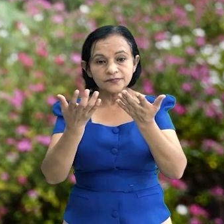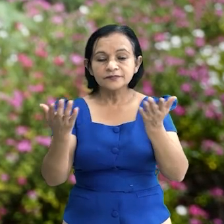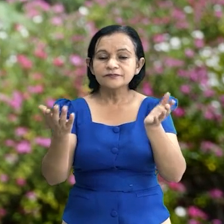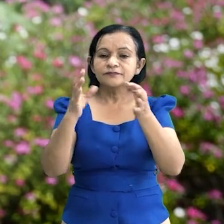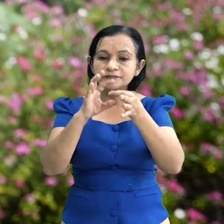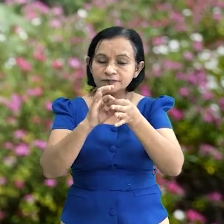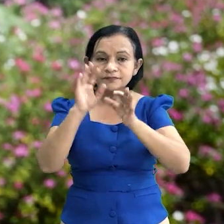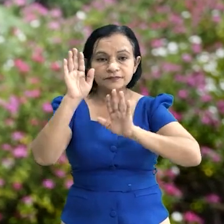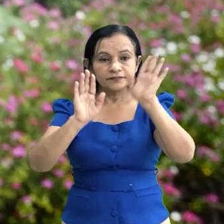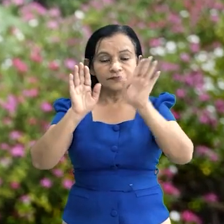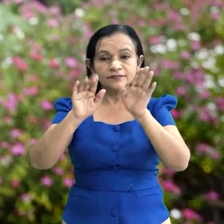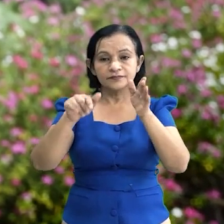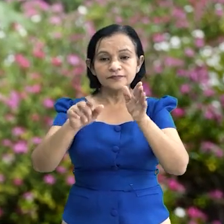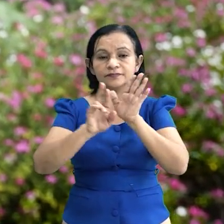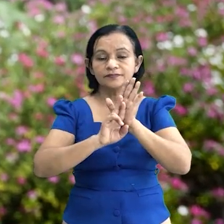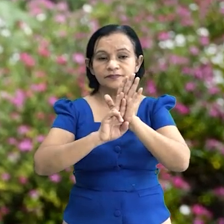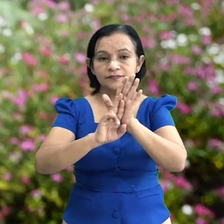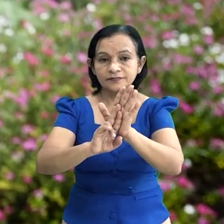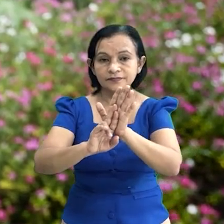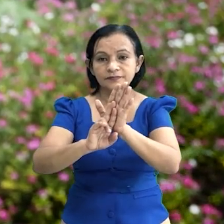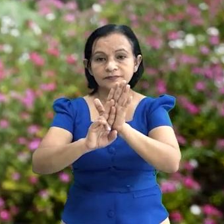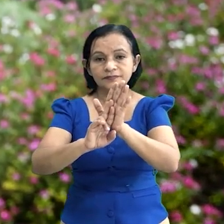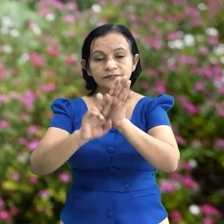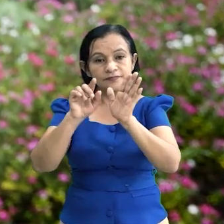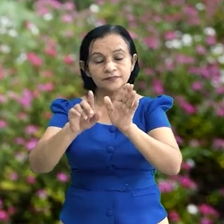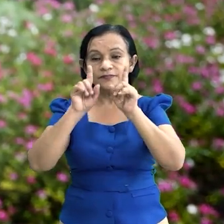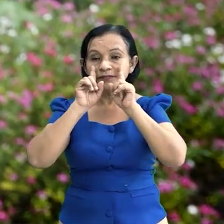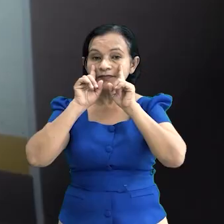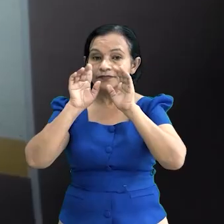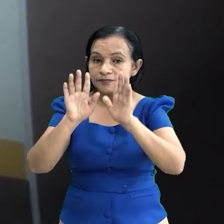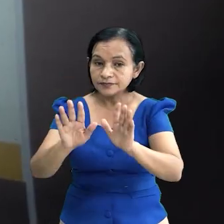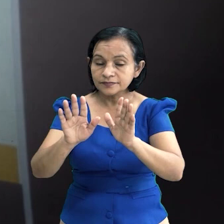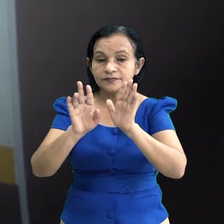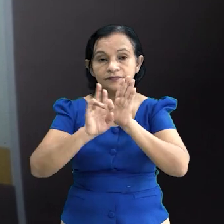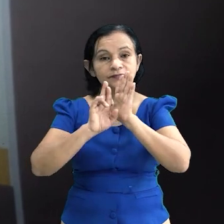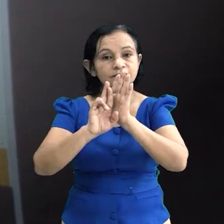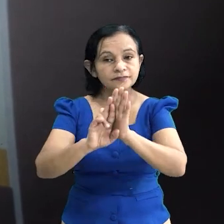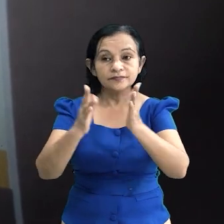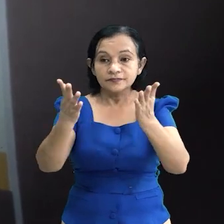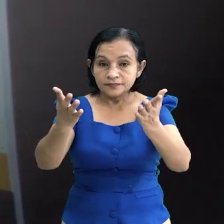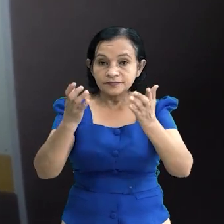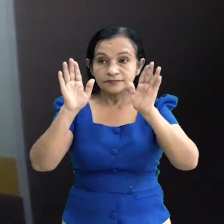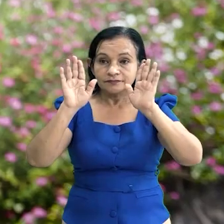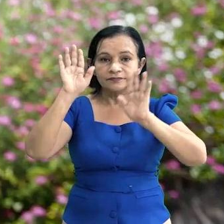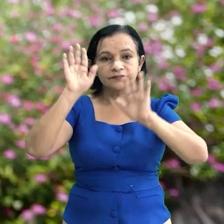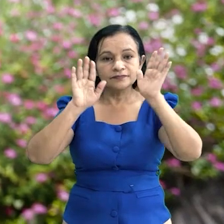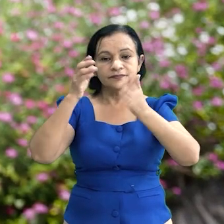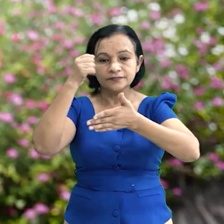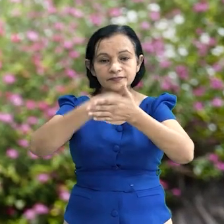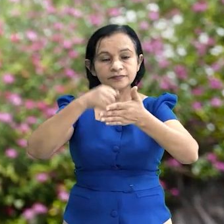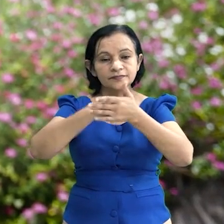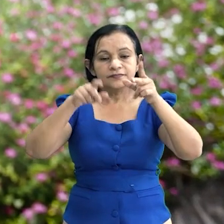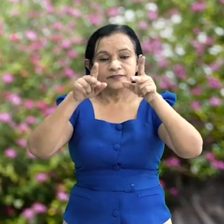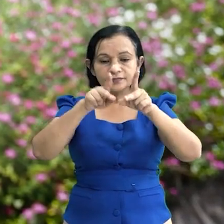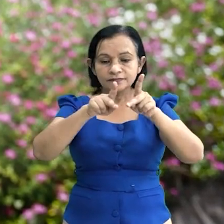parte de este sistema de respuesta, de este sistema de prevención y respuesta. También fortalecemos el